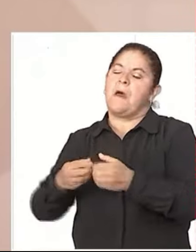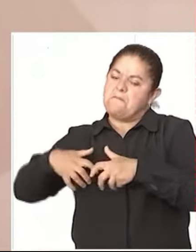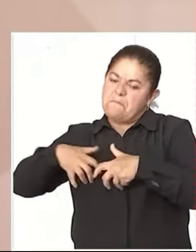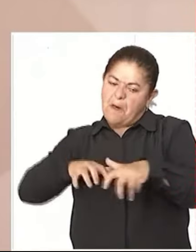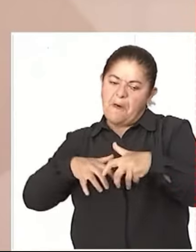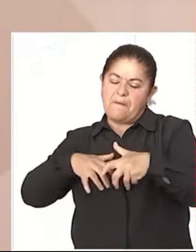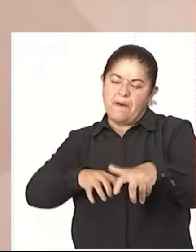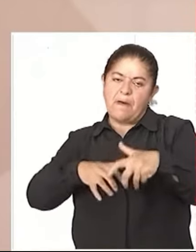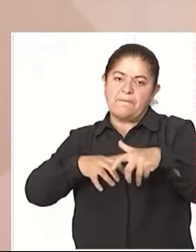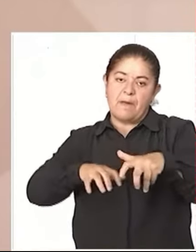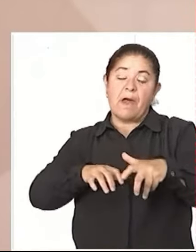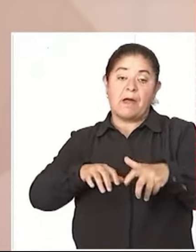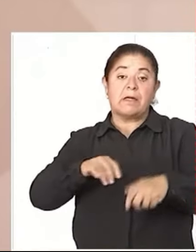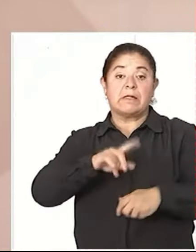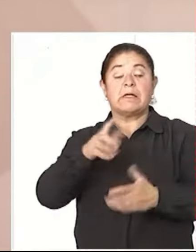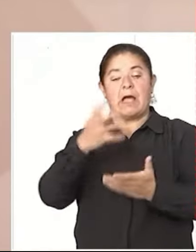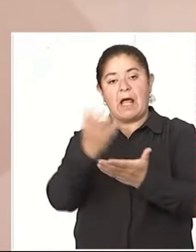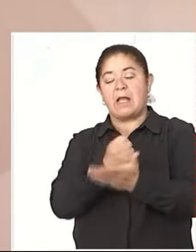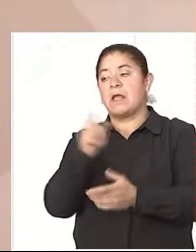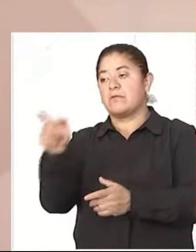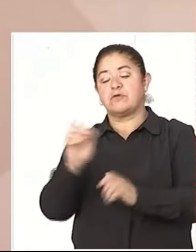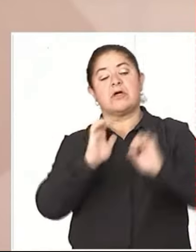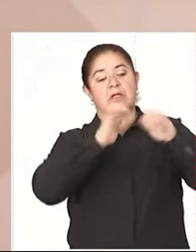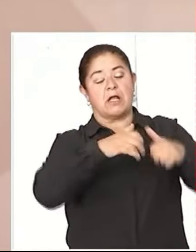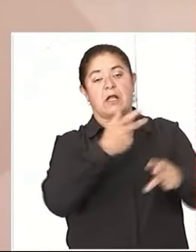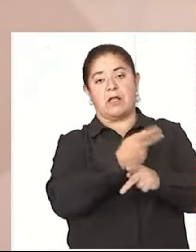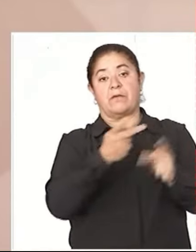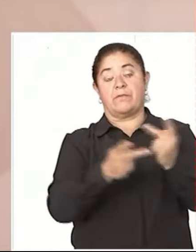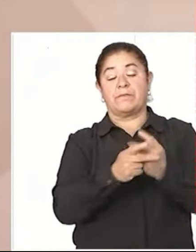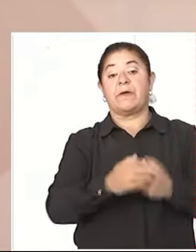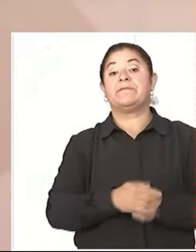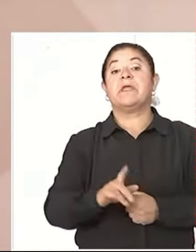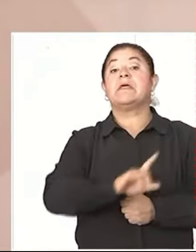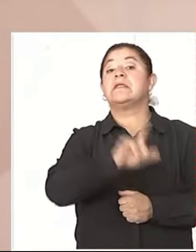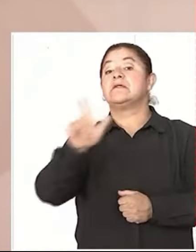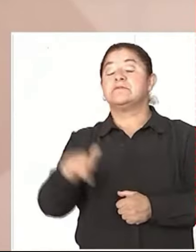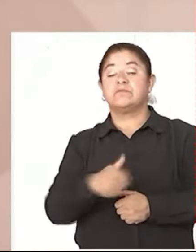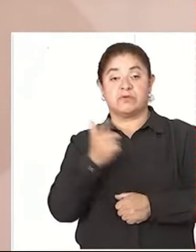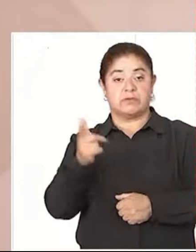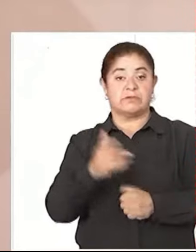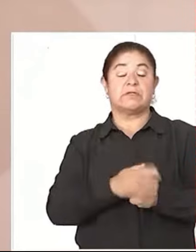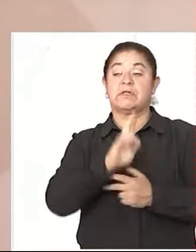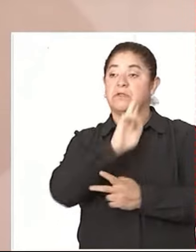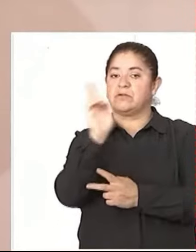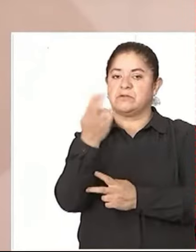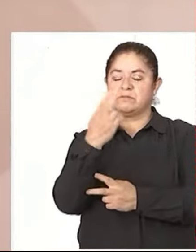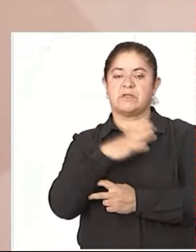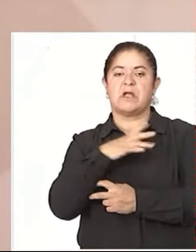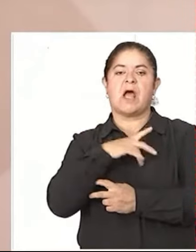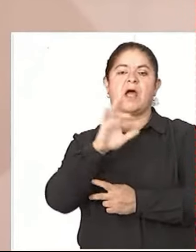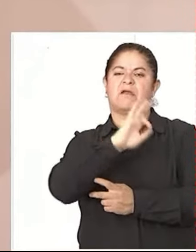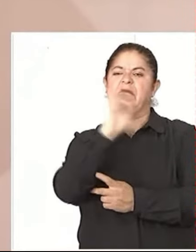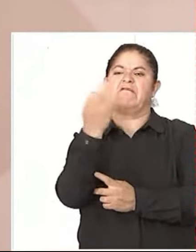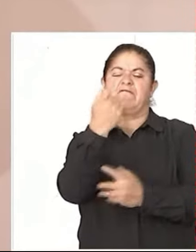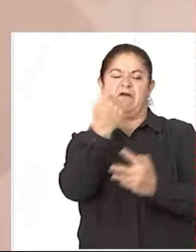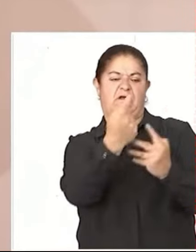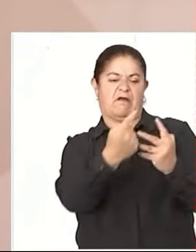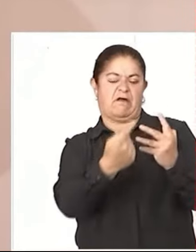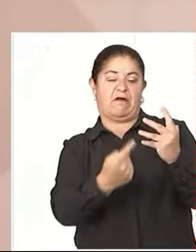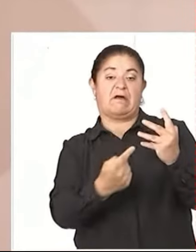por supuesto compartan la información apoyemos a nuestra próxima presidenta les mando muchas bendiciones y nos estaremos viendo en un próximo